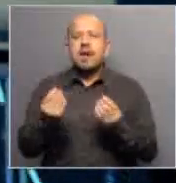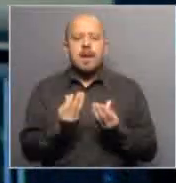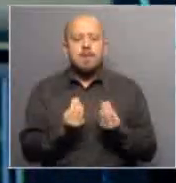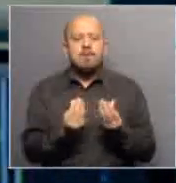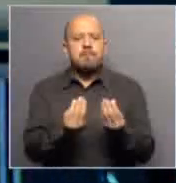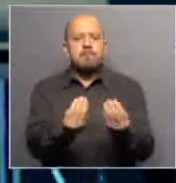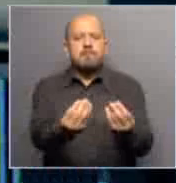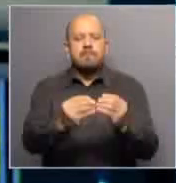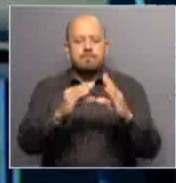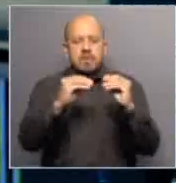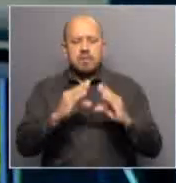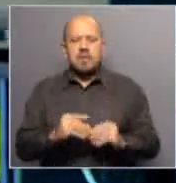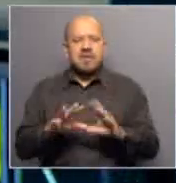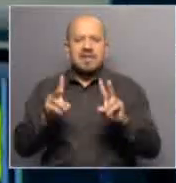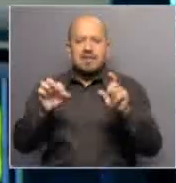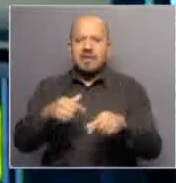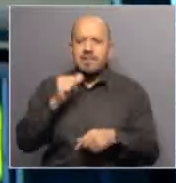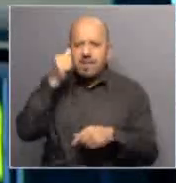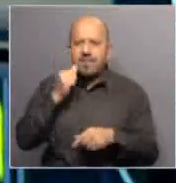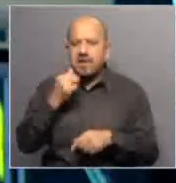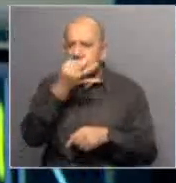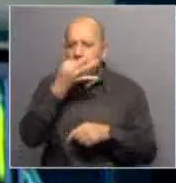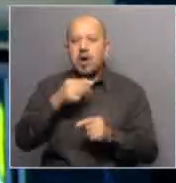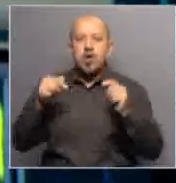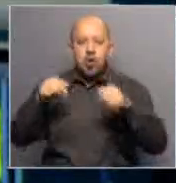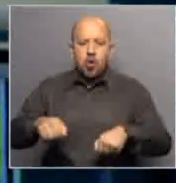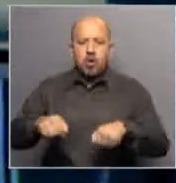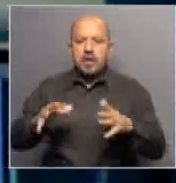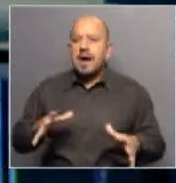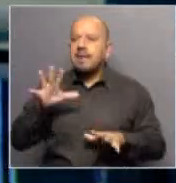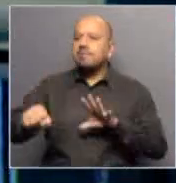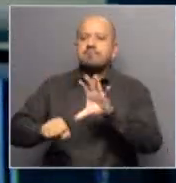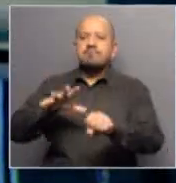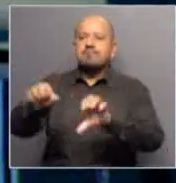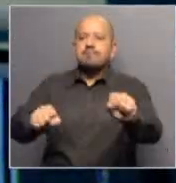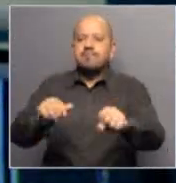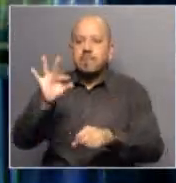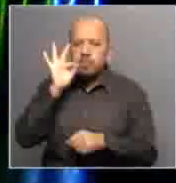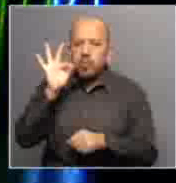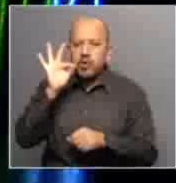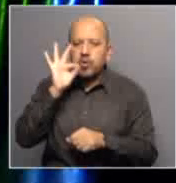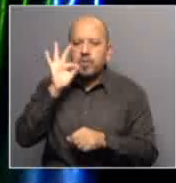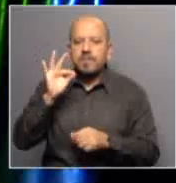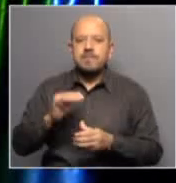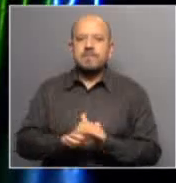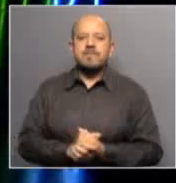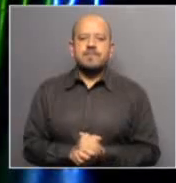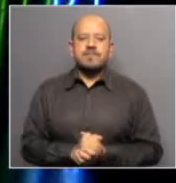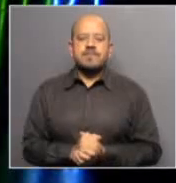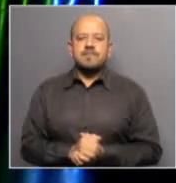con la desarticulación del narcotráfico? Hoy, en La Letra Chica, a la casa del porro.